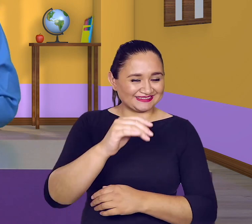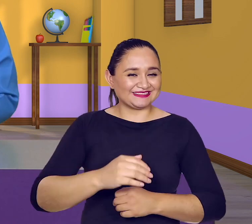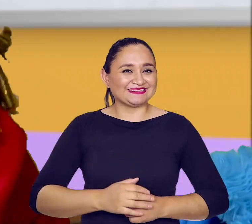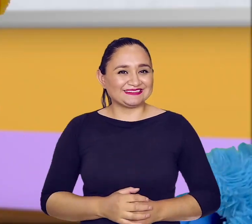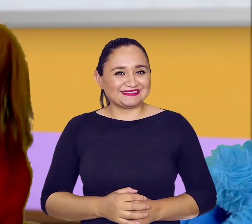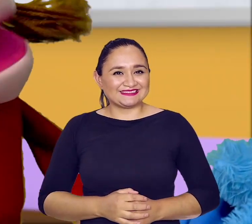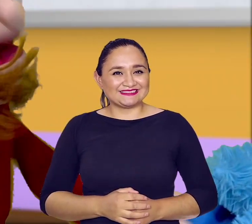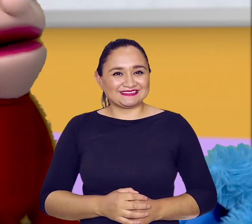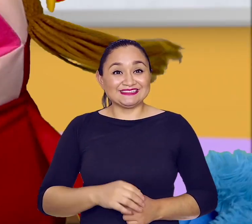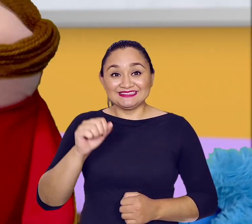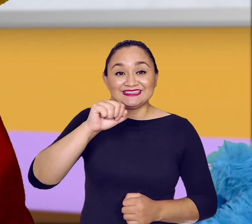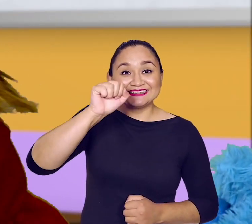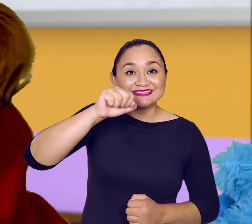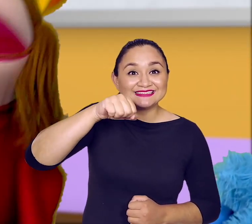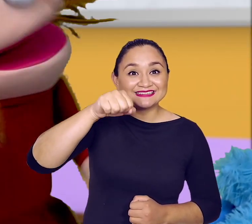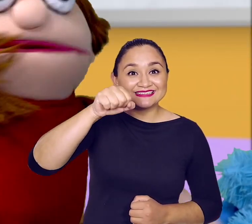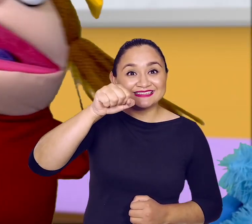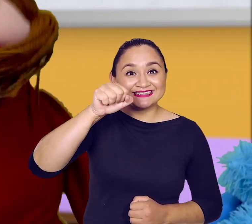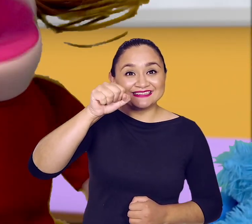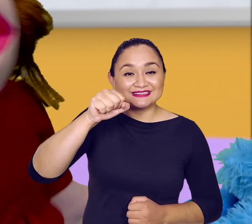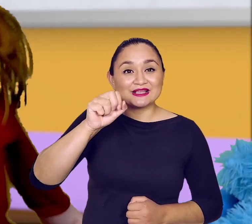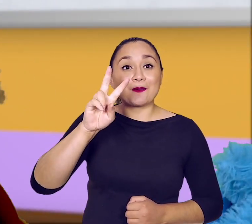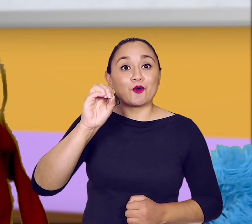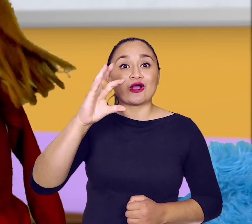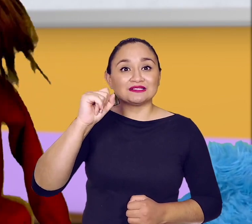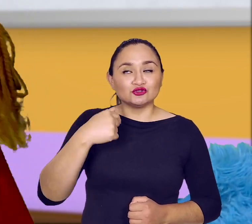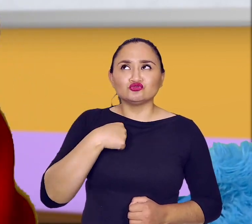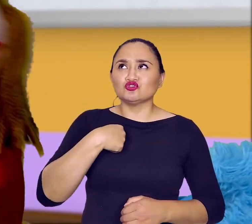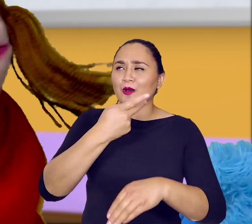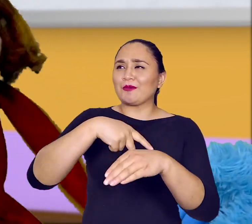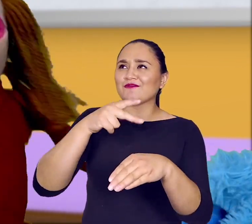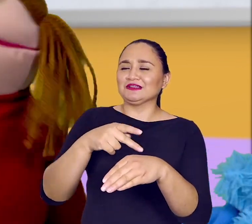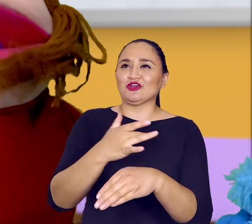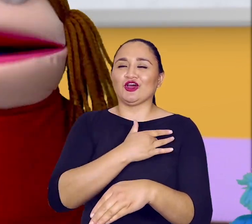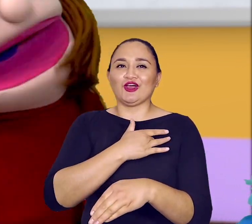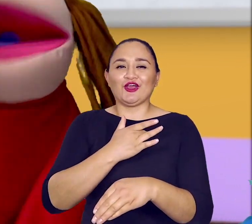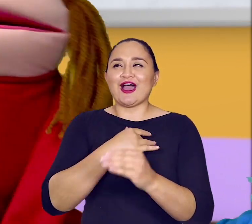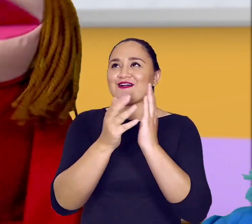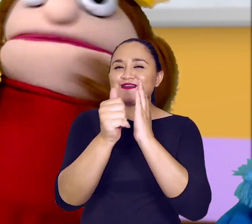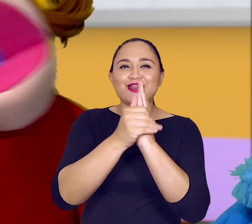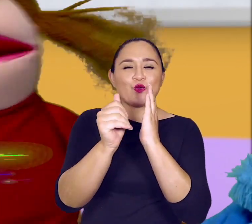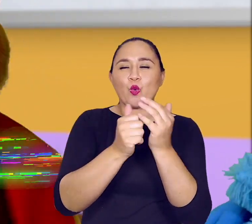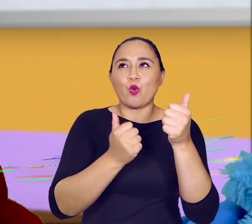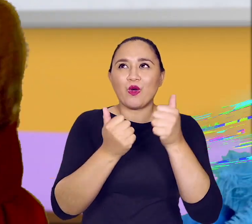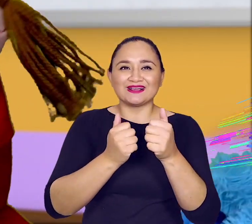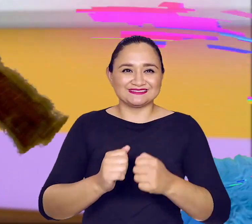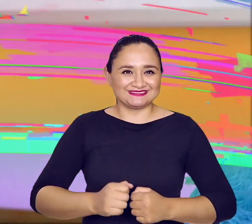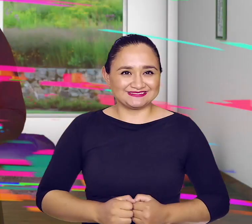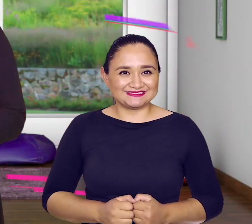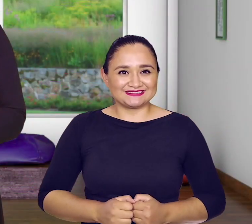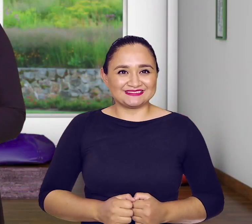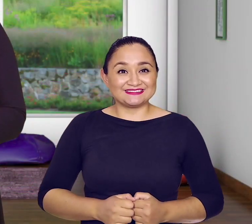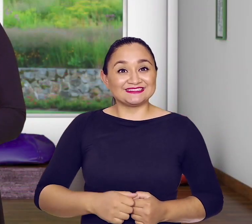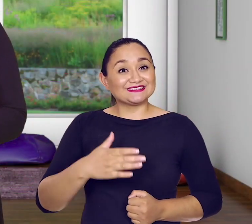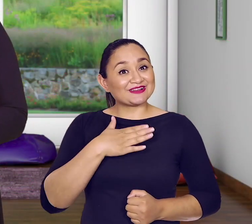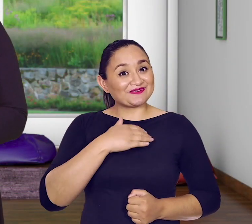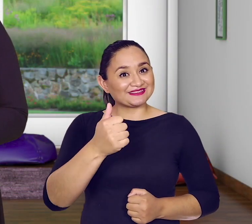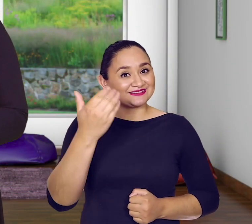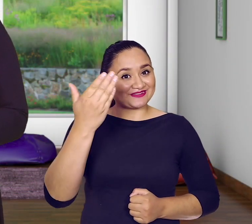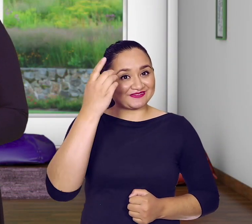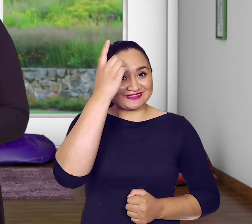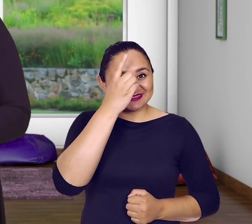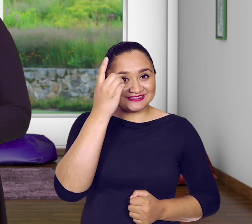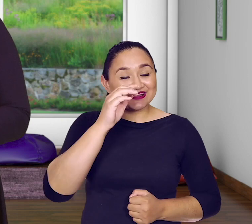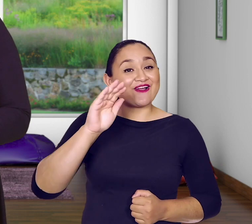claudia y su vocación lo que 9 en mi vocación quiero saber mi vocación como estas